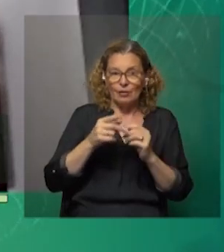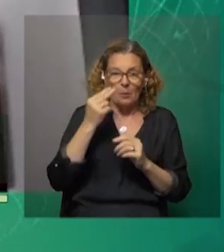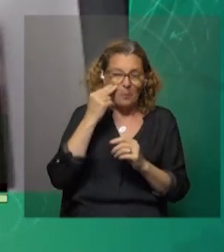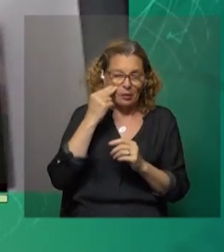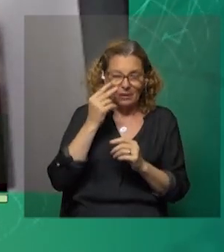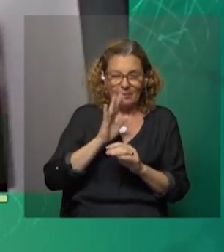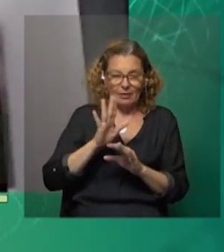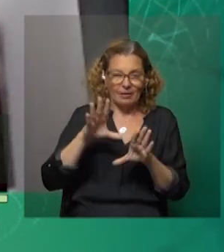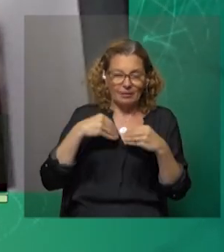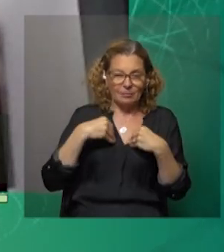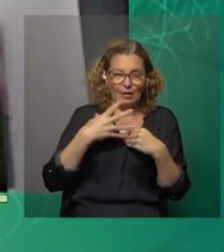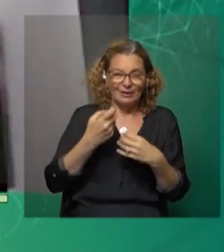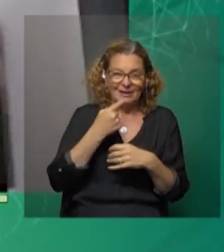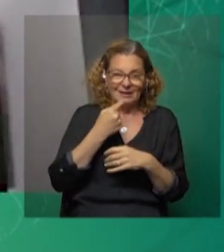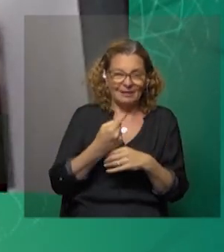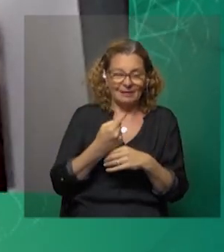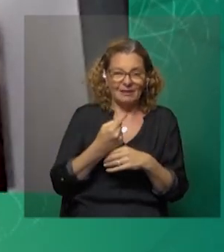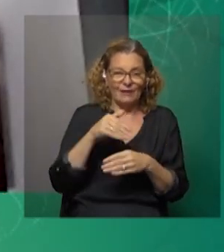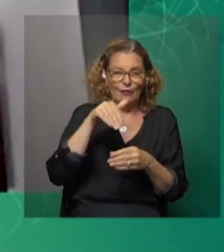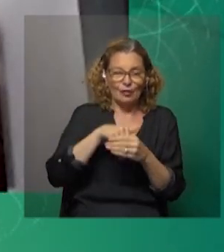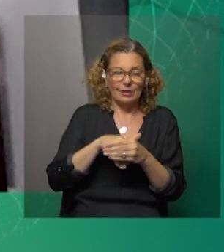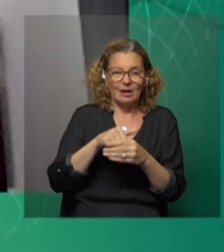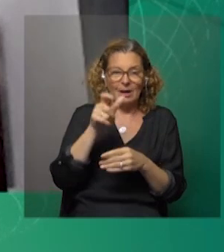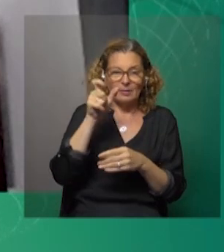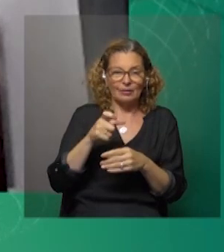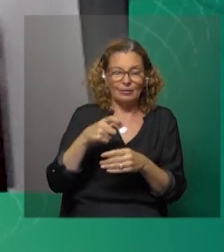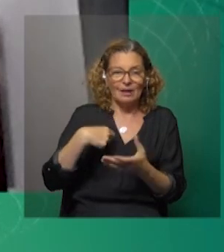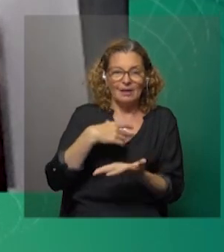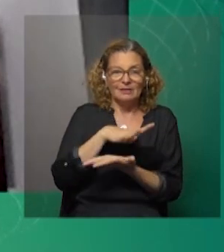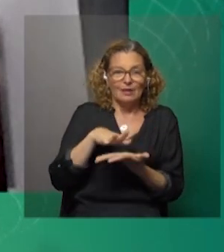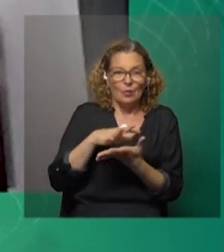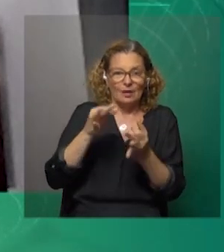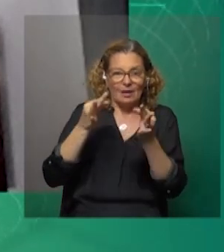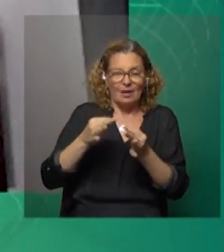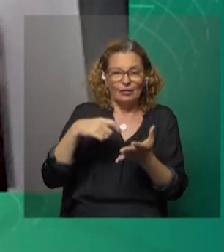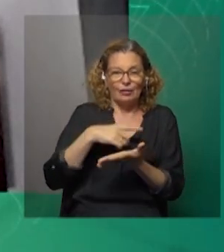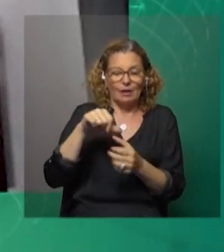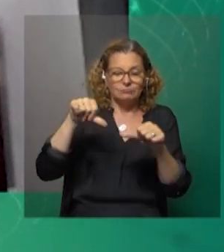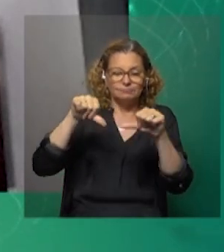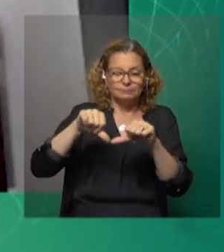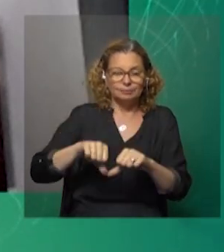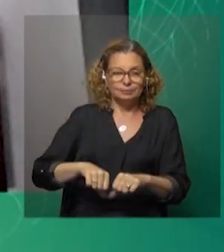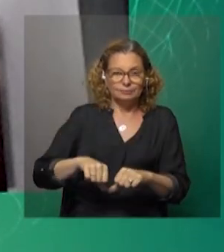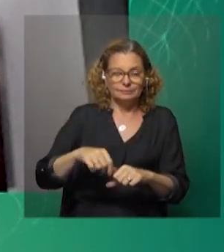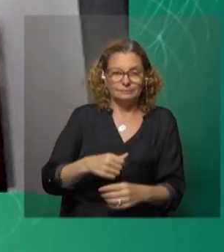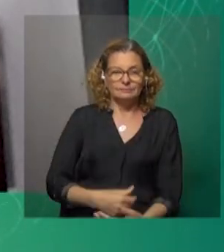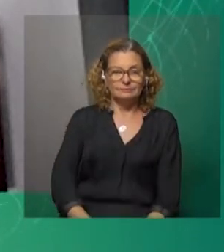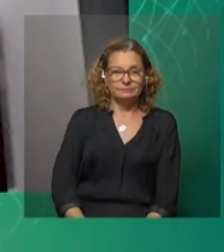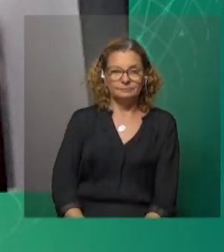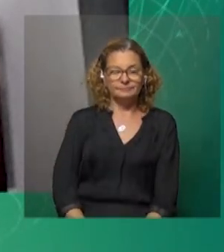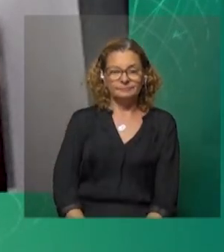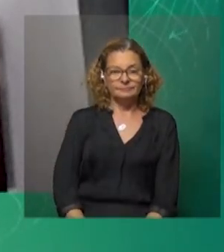garrón como lo que significaría votarle a la gente una seguridad social que va a ir en detrimento de las grandes mayorías